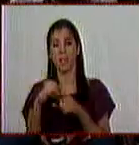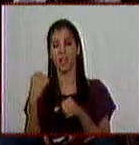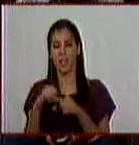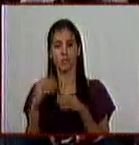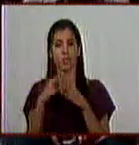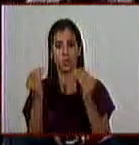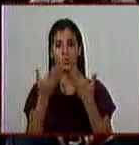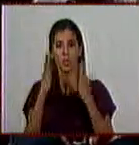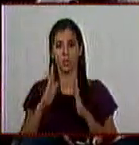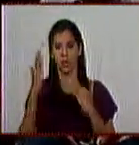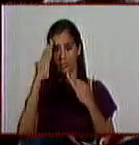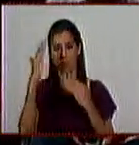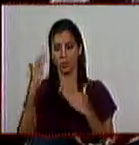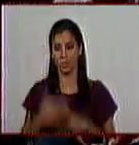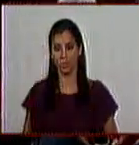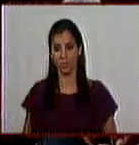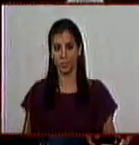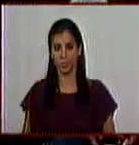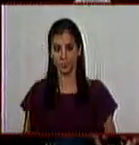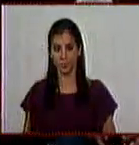a los consejos comunales